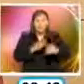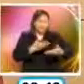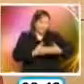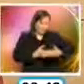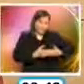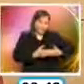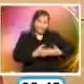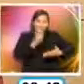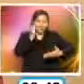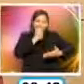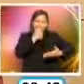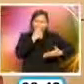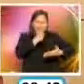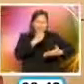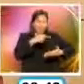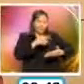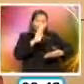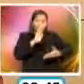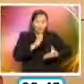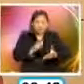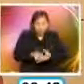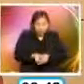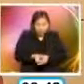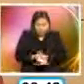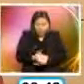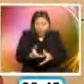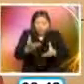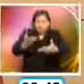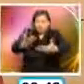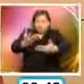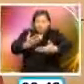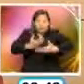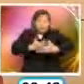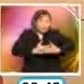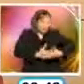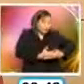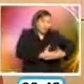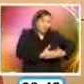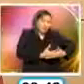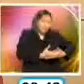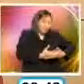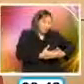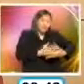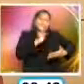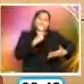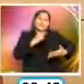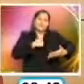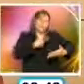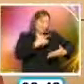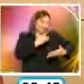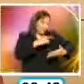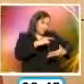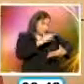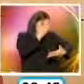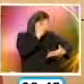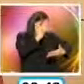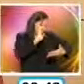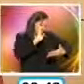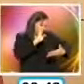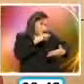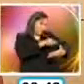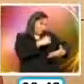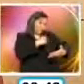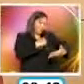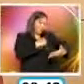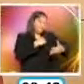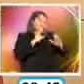primer encuentro de que el bebé sale y lo tomo en mis brazos, este primer encuentro es para enamorarnos. Yo conozco a mi bebé, él me conoce